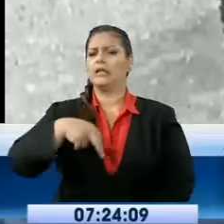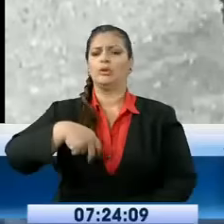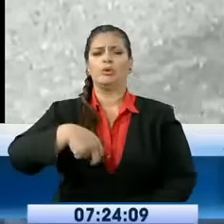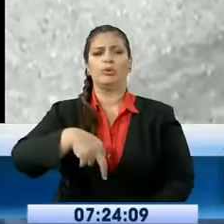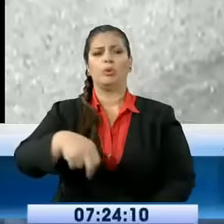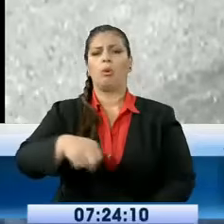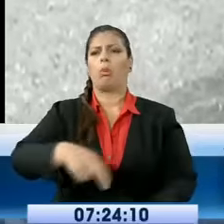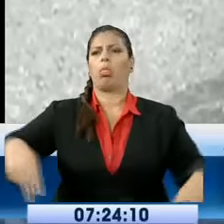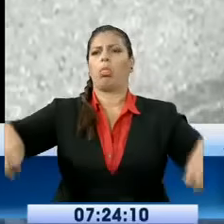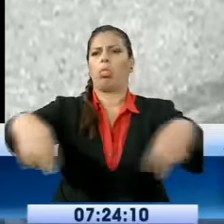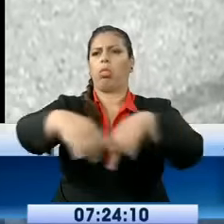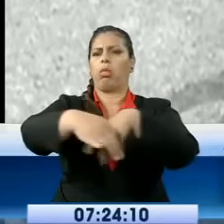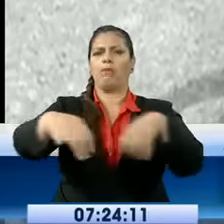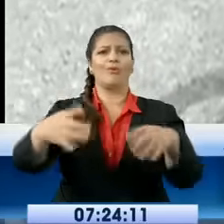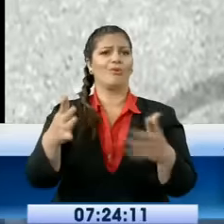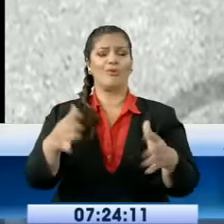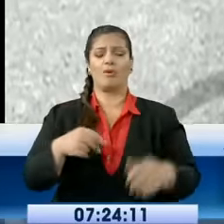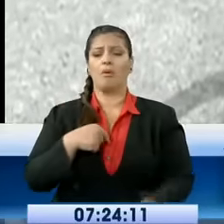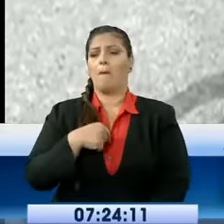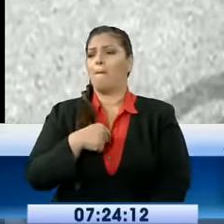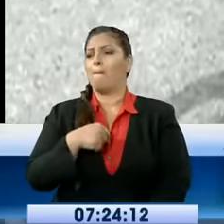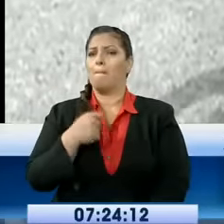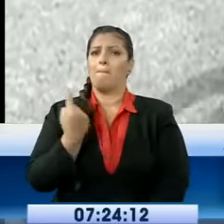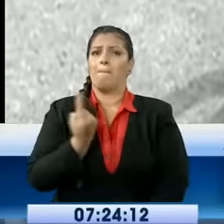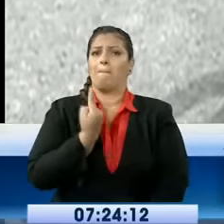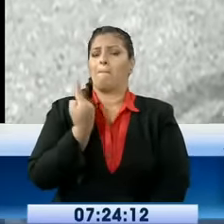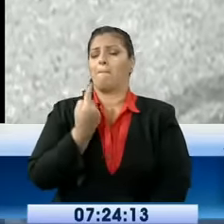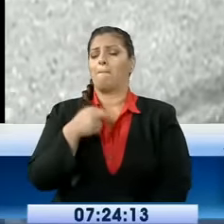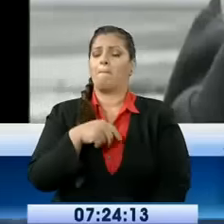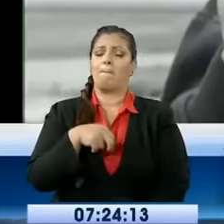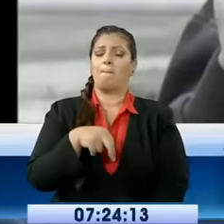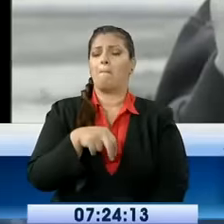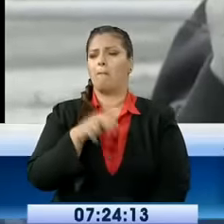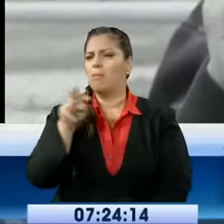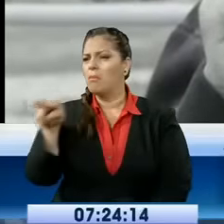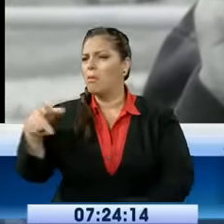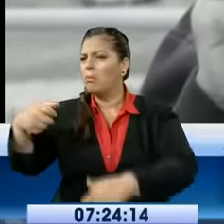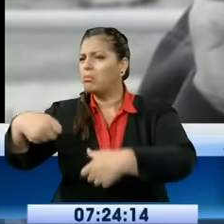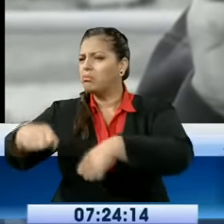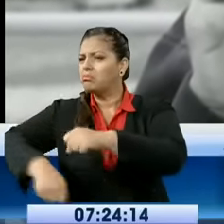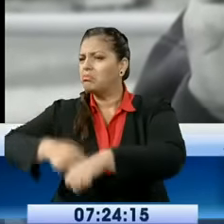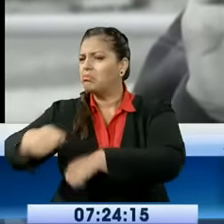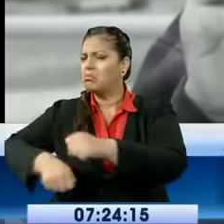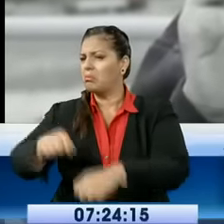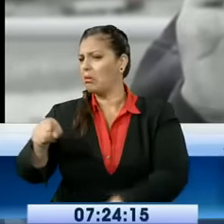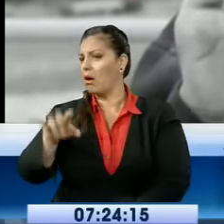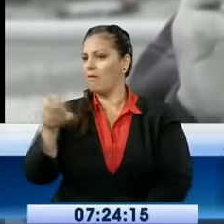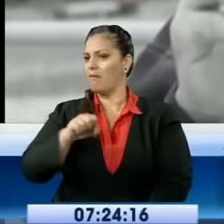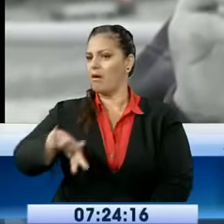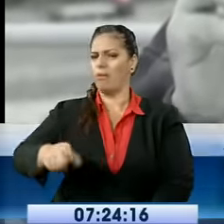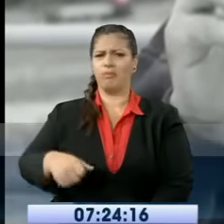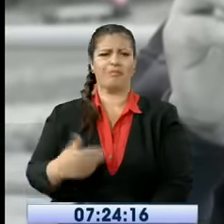pasa un tipo como el señor que vaya en bicicleta, que se va a imaginar uno que es pillo. Informó José